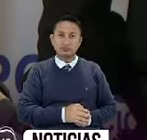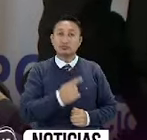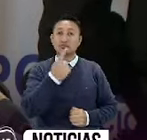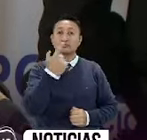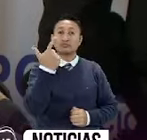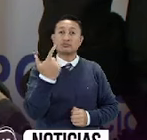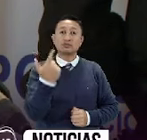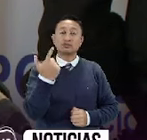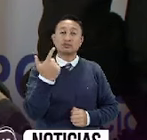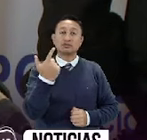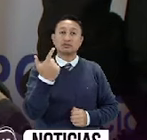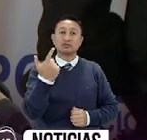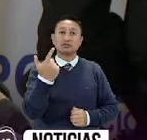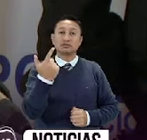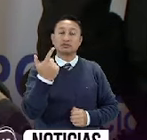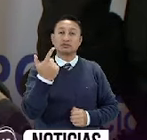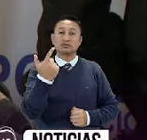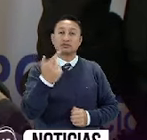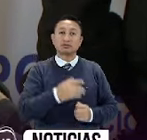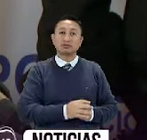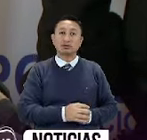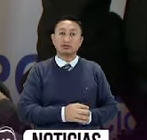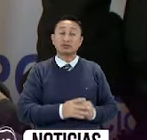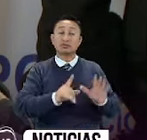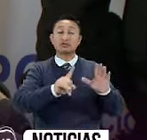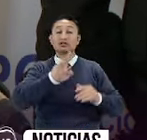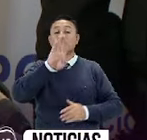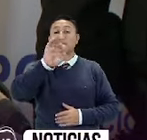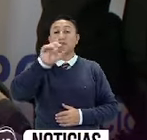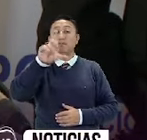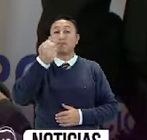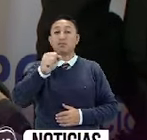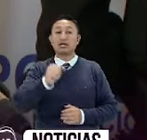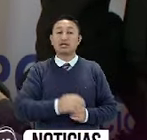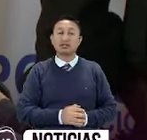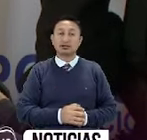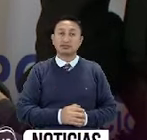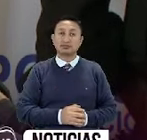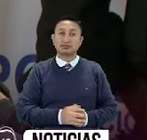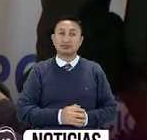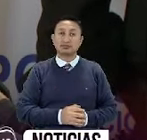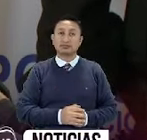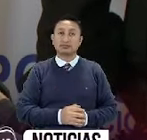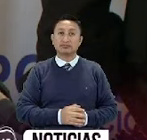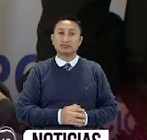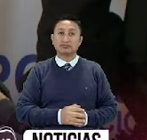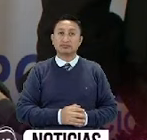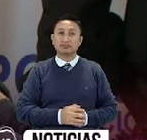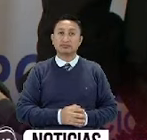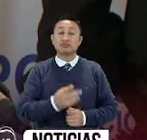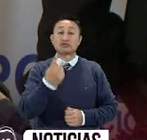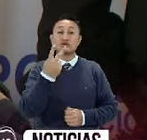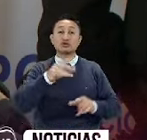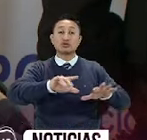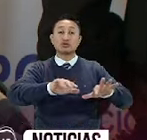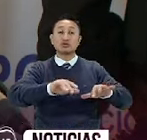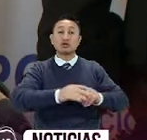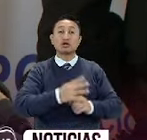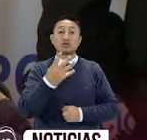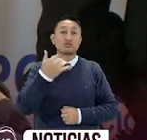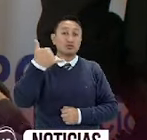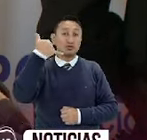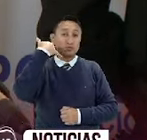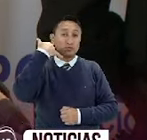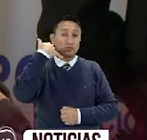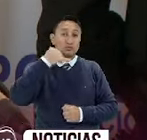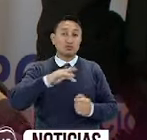fuego tipo revólver, 6 municiones calibre 7, 2 computadoras, 4 terminales móviles,